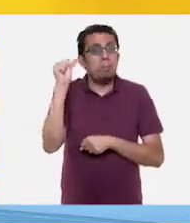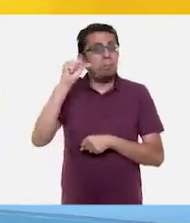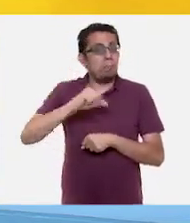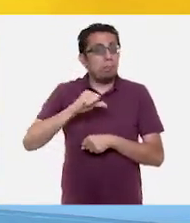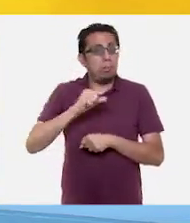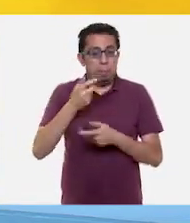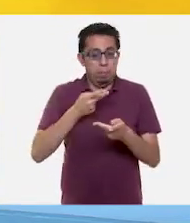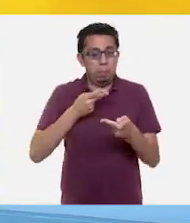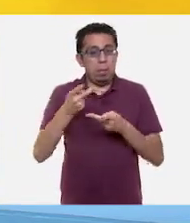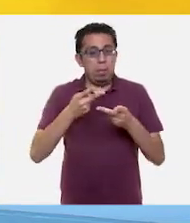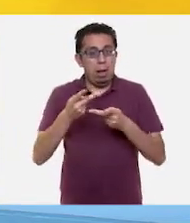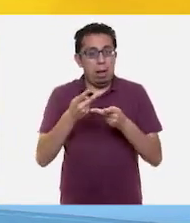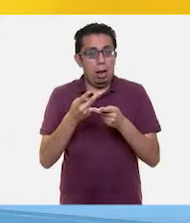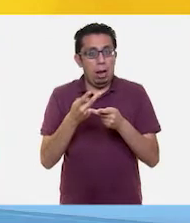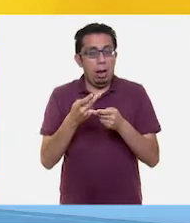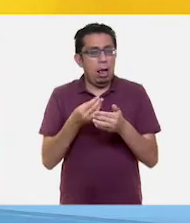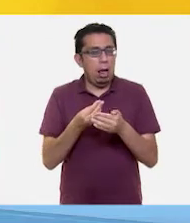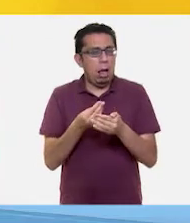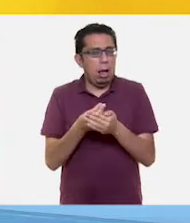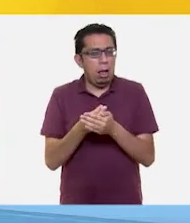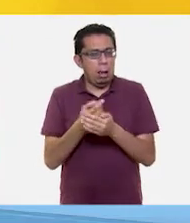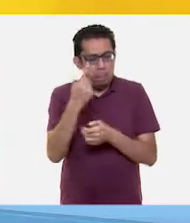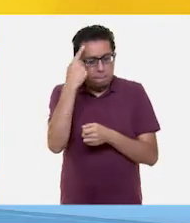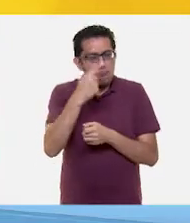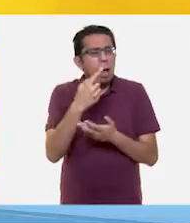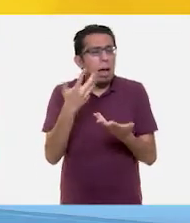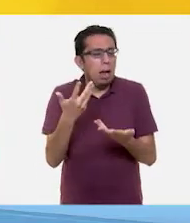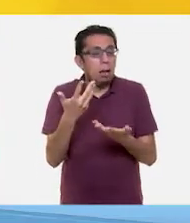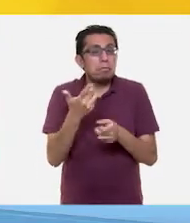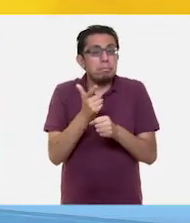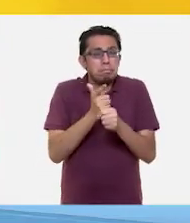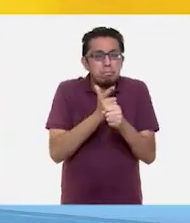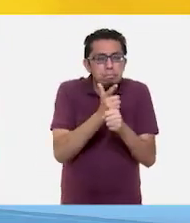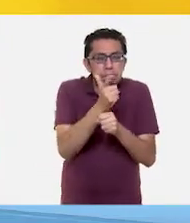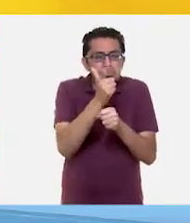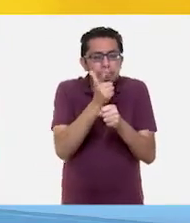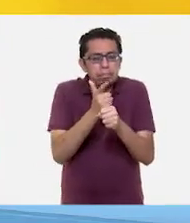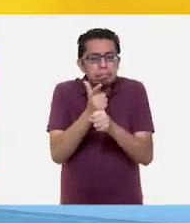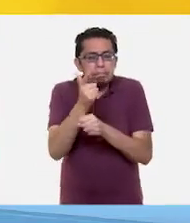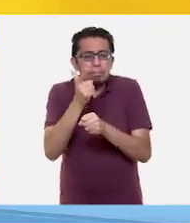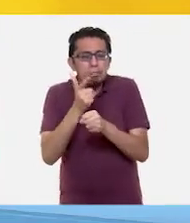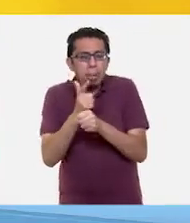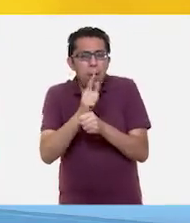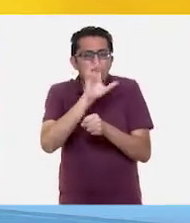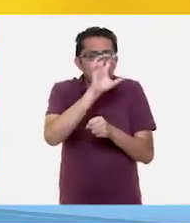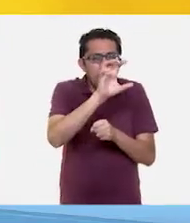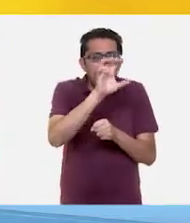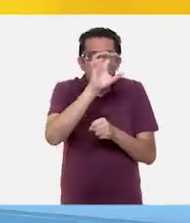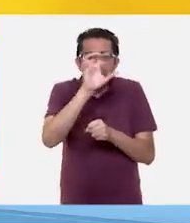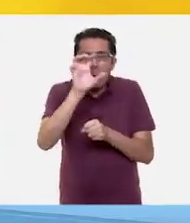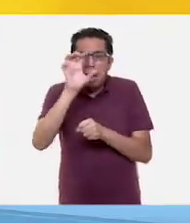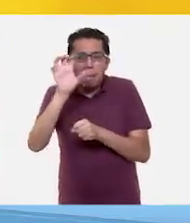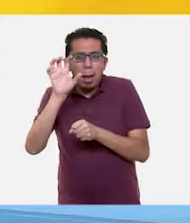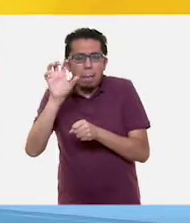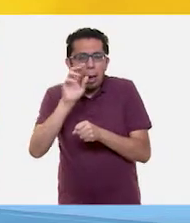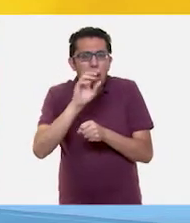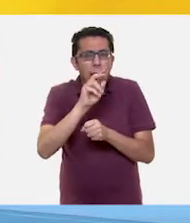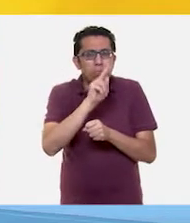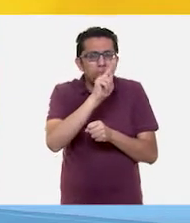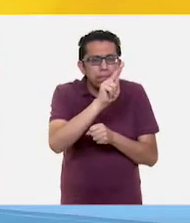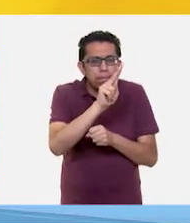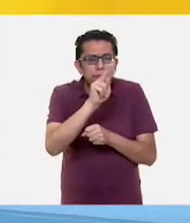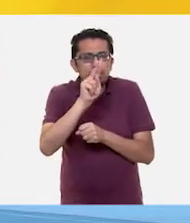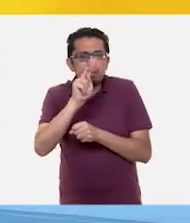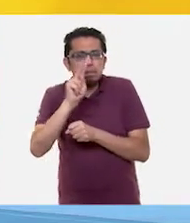tenemos preparada una clase en la que vamos a identificar la regularidad de una sucesión especial y